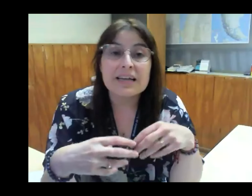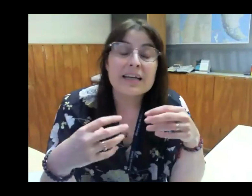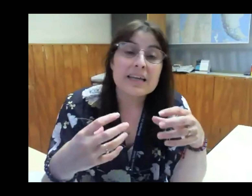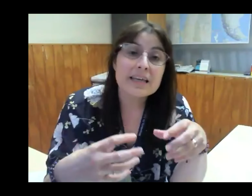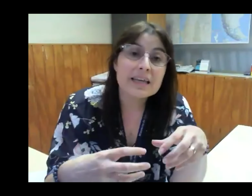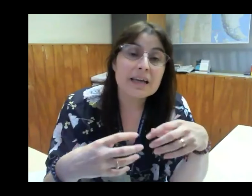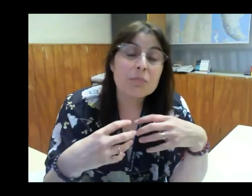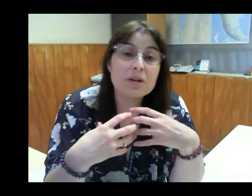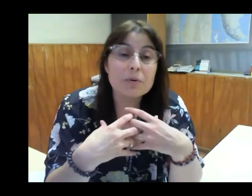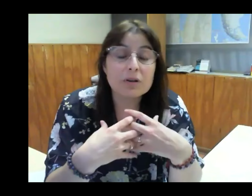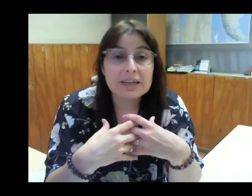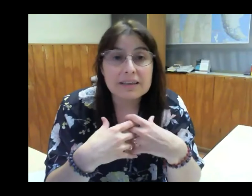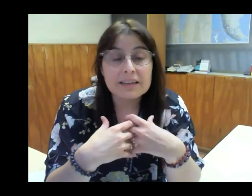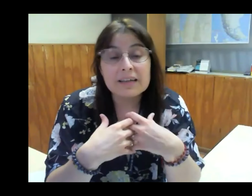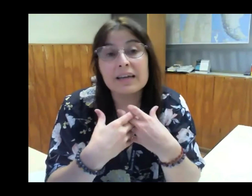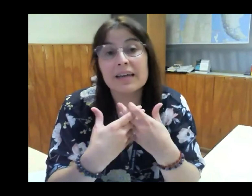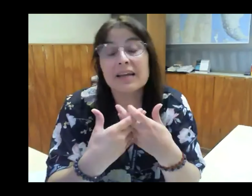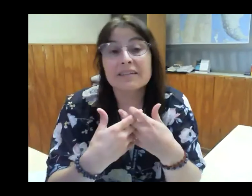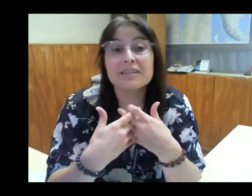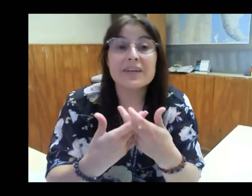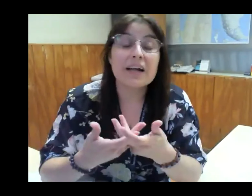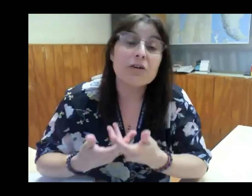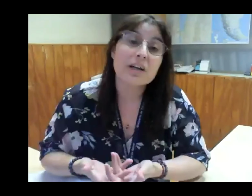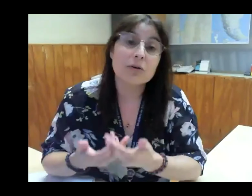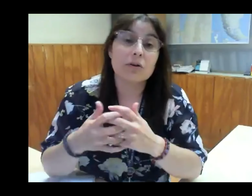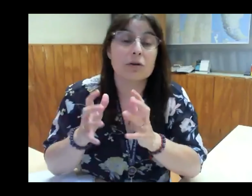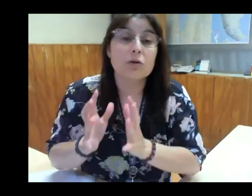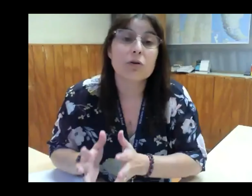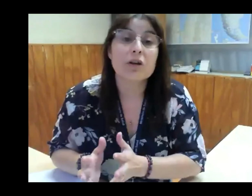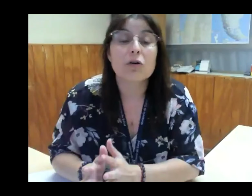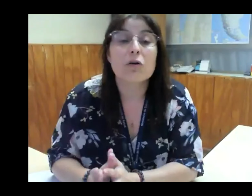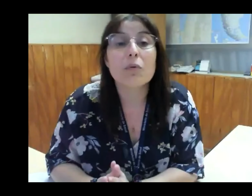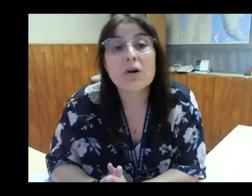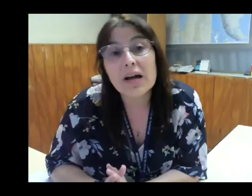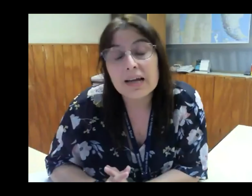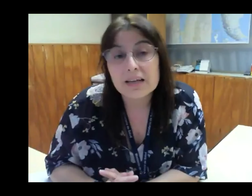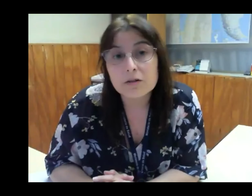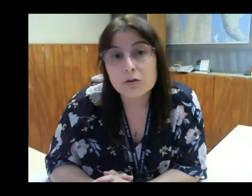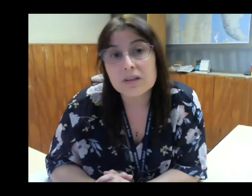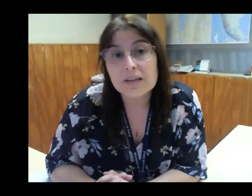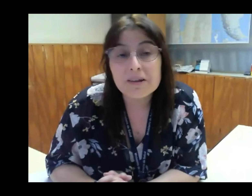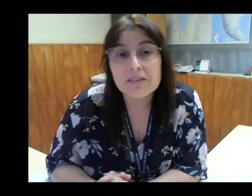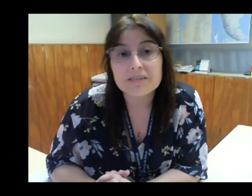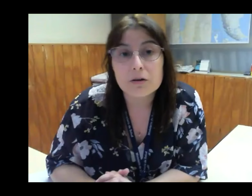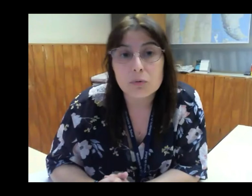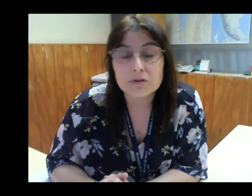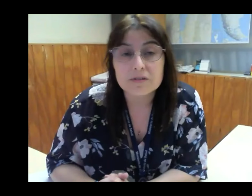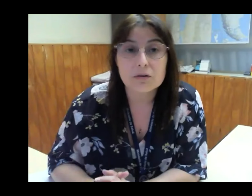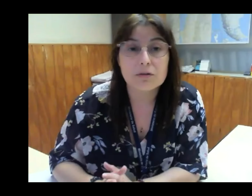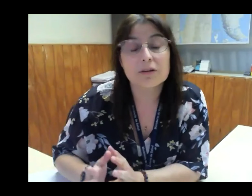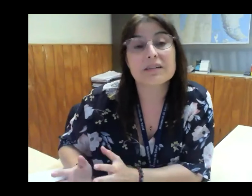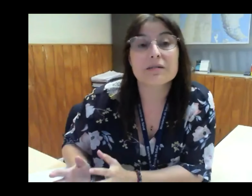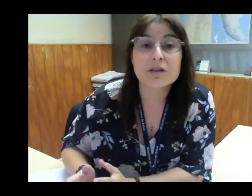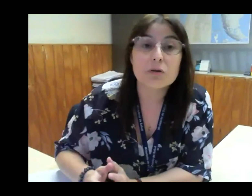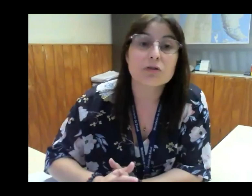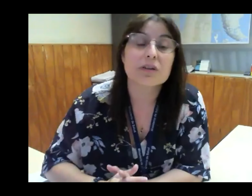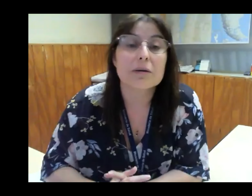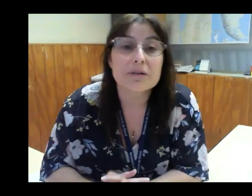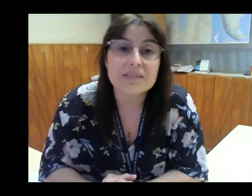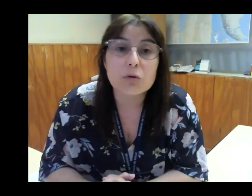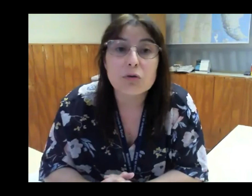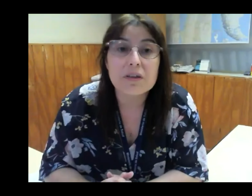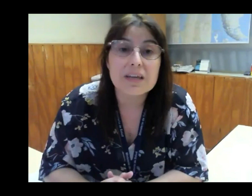reformularlas. Y es muy importante, si bien ahora lo que nos convoca es los sistemas de salud, ¿cierto?, el fortalecimiento de